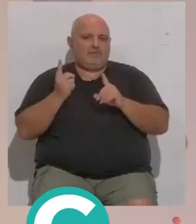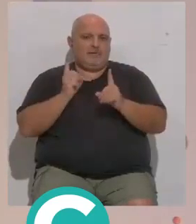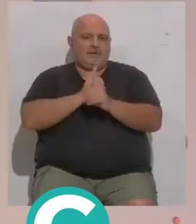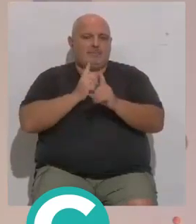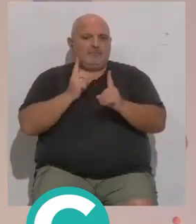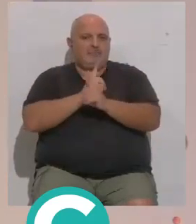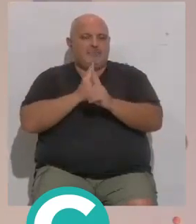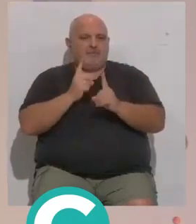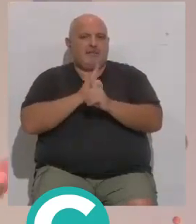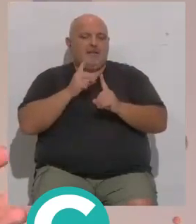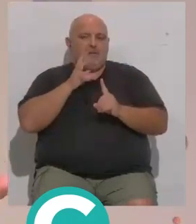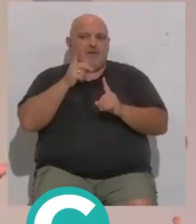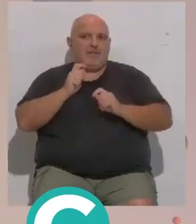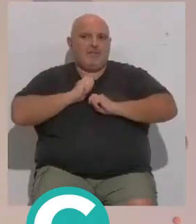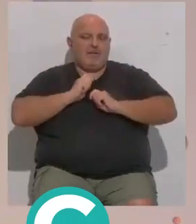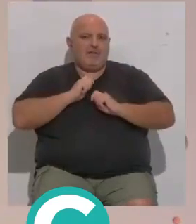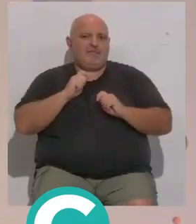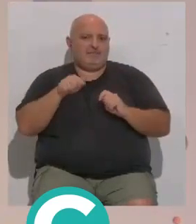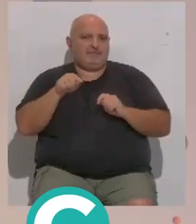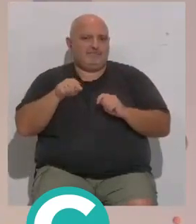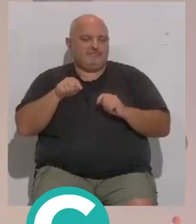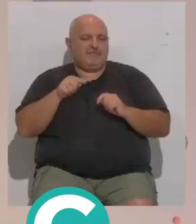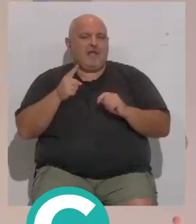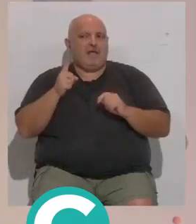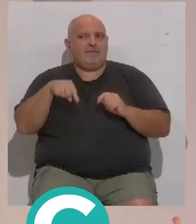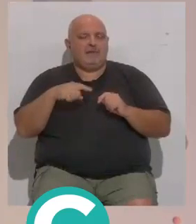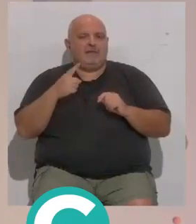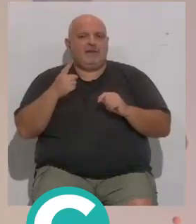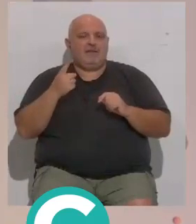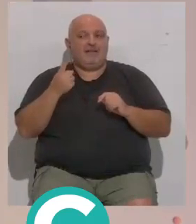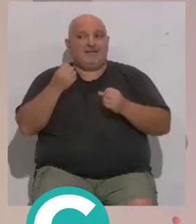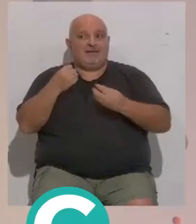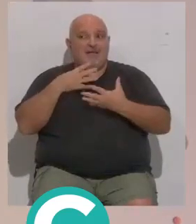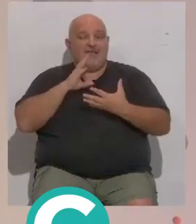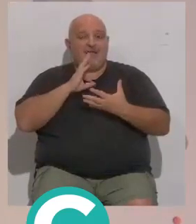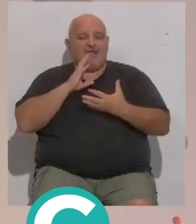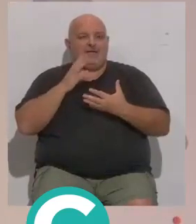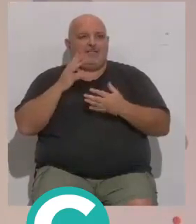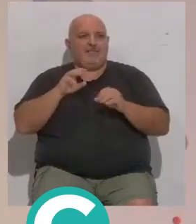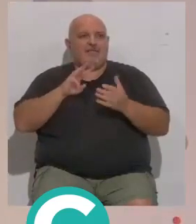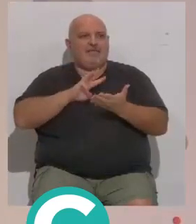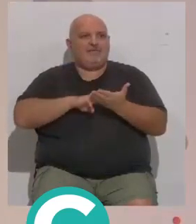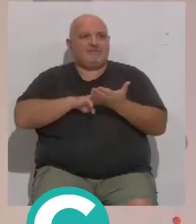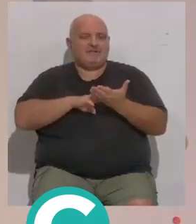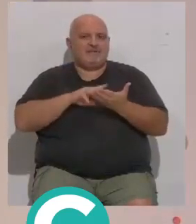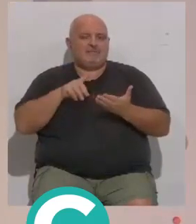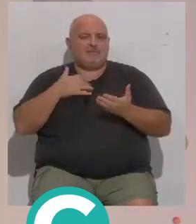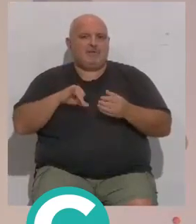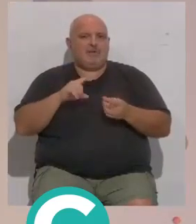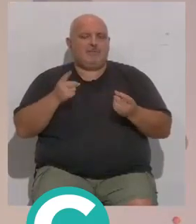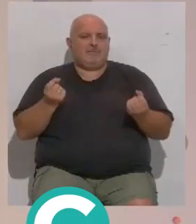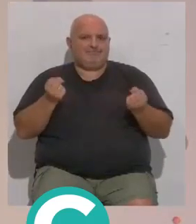punta más referencia, pueda actuar Rubén, que además de lo que estás comentando, Hugo, creo que defensivamente se